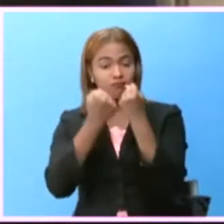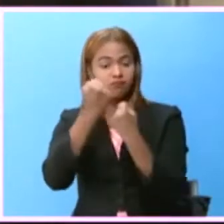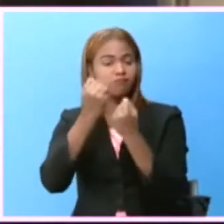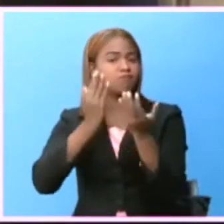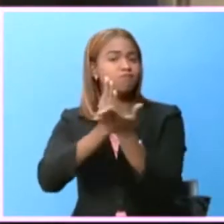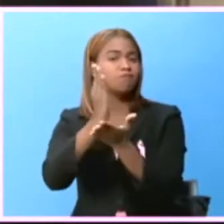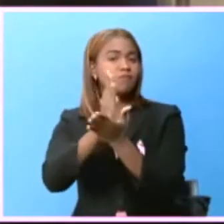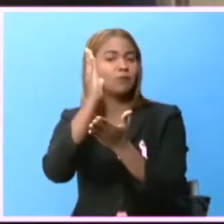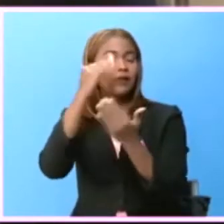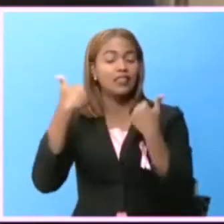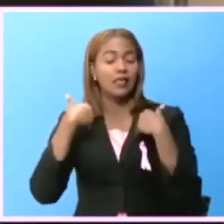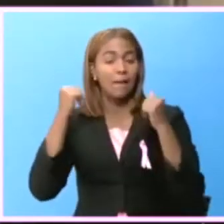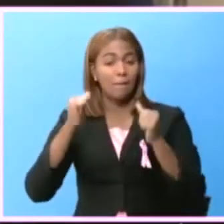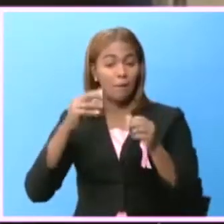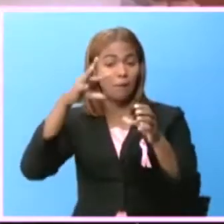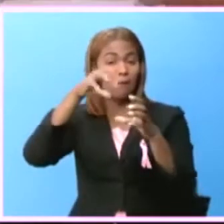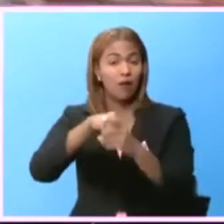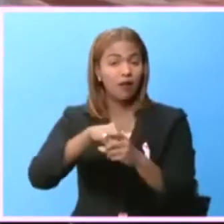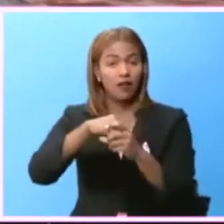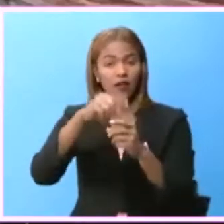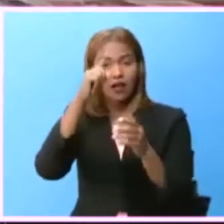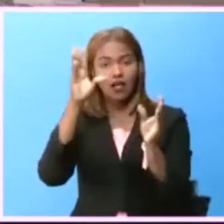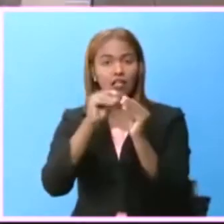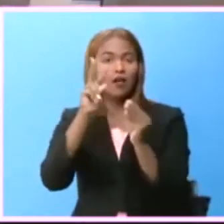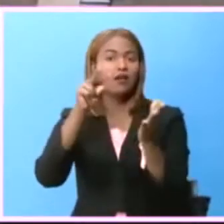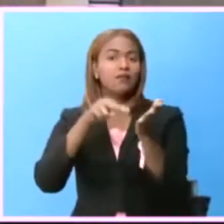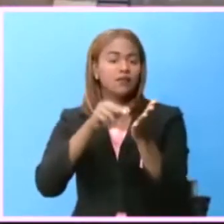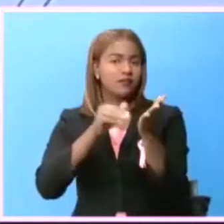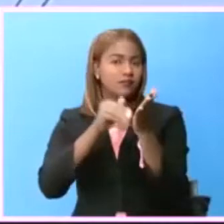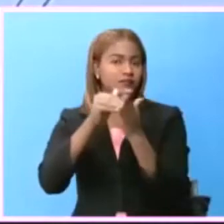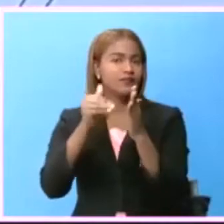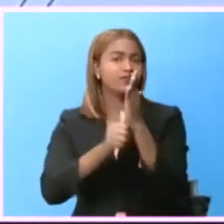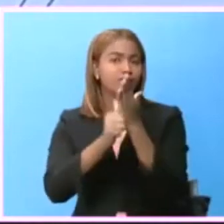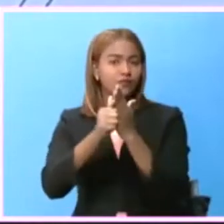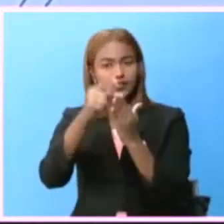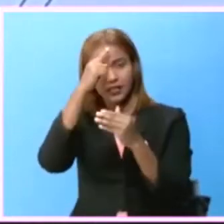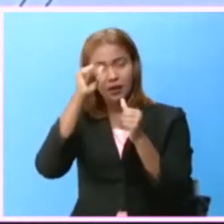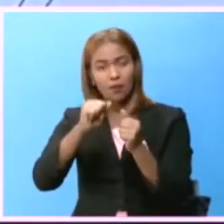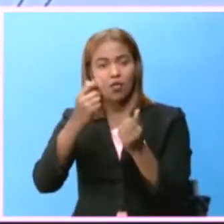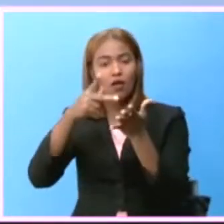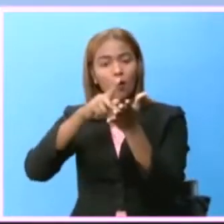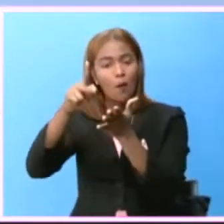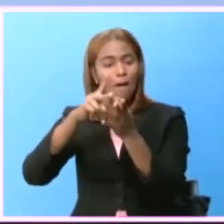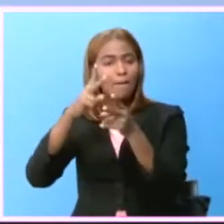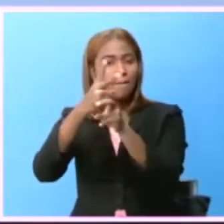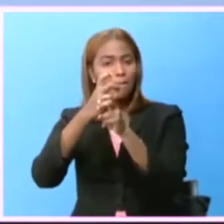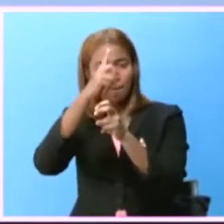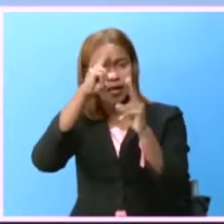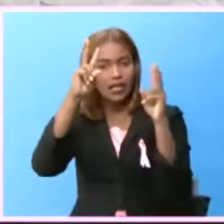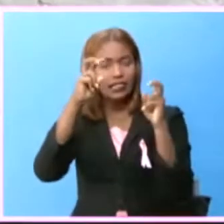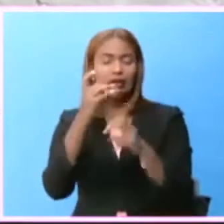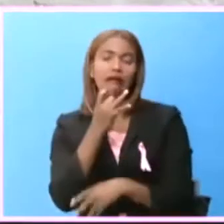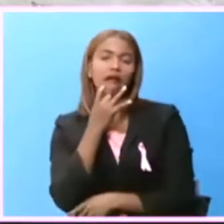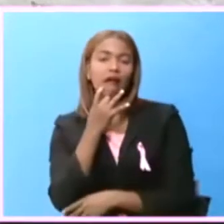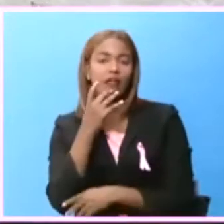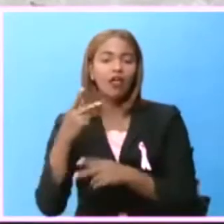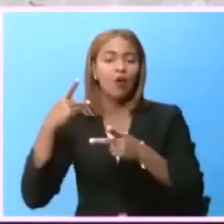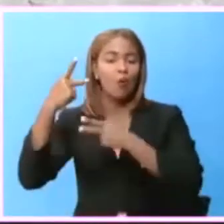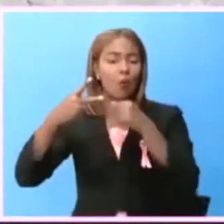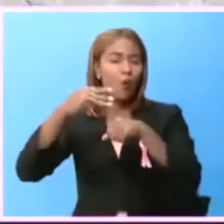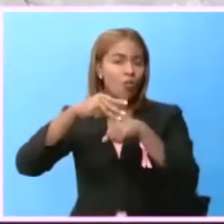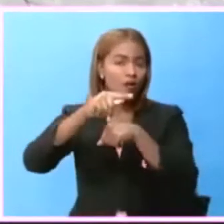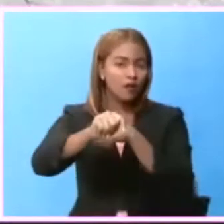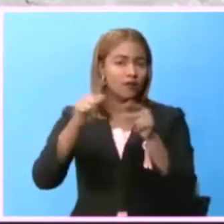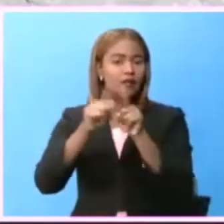promover resultados de desarrollos sólidos de estos proyectos ido el empoderamiento económico de las mujeres